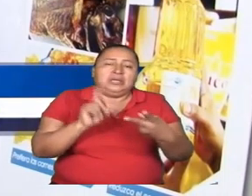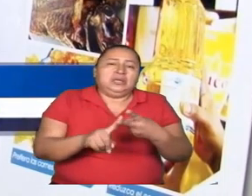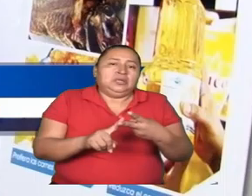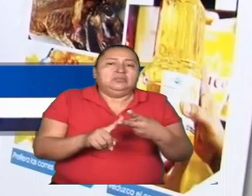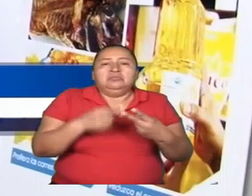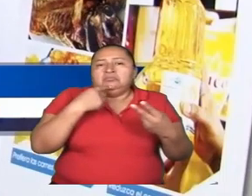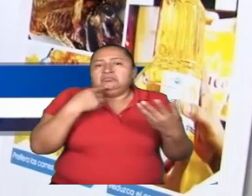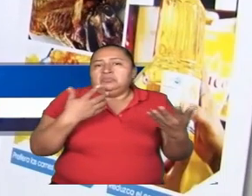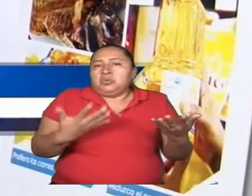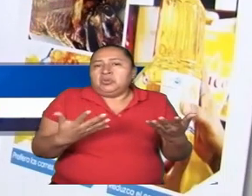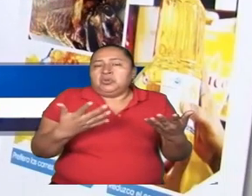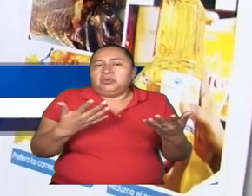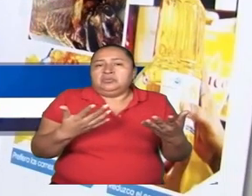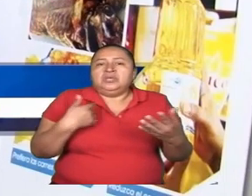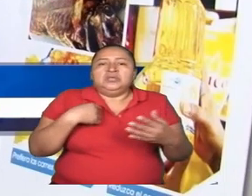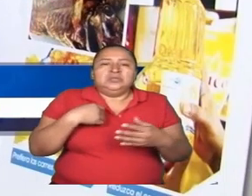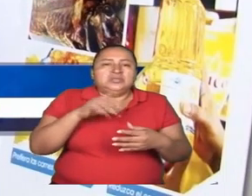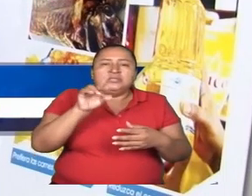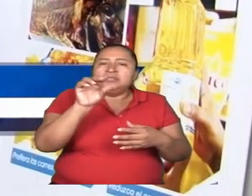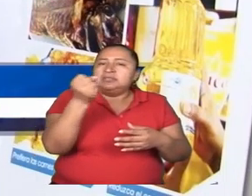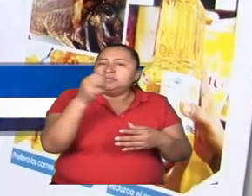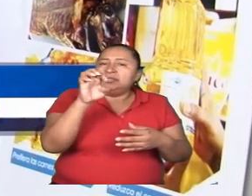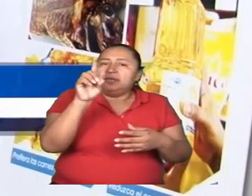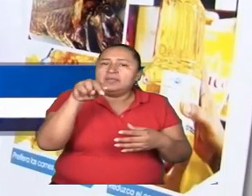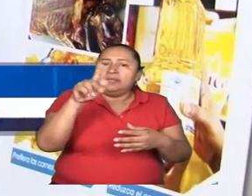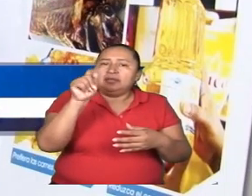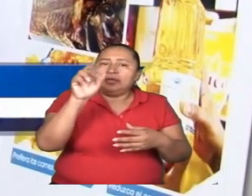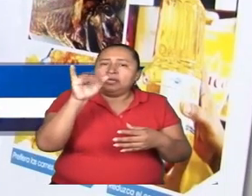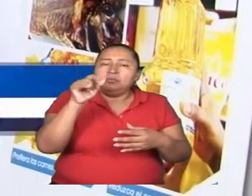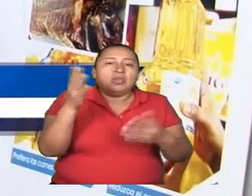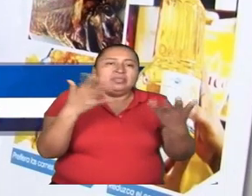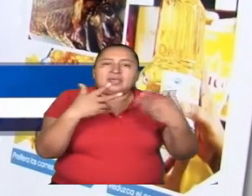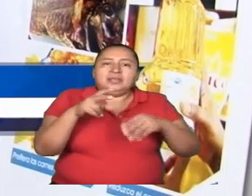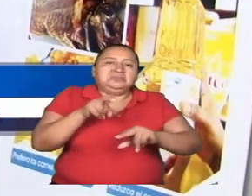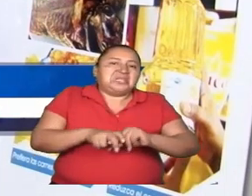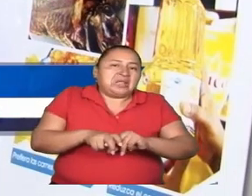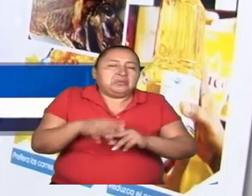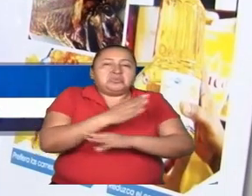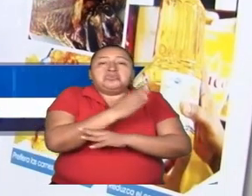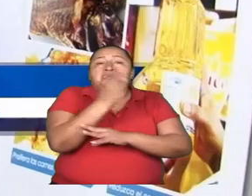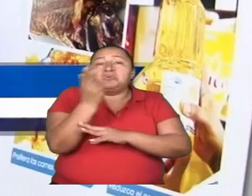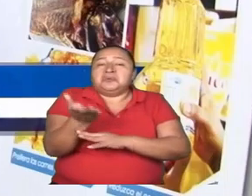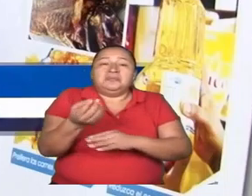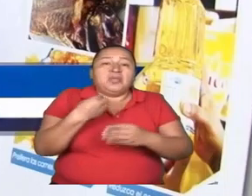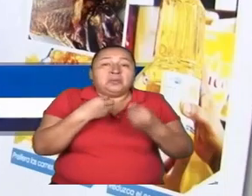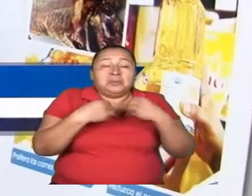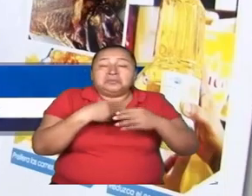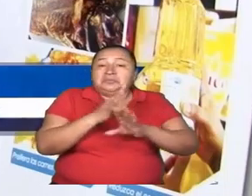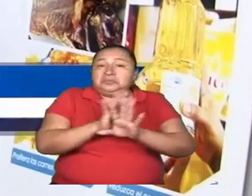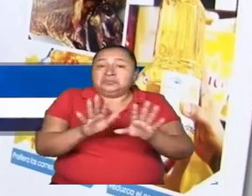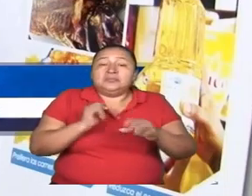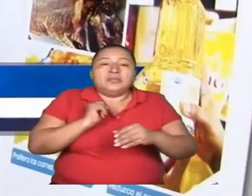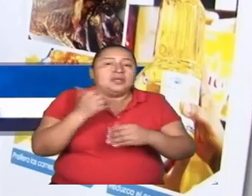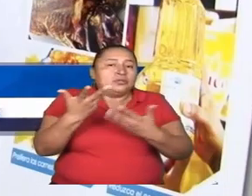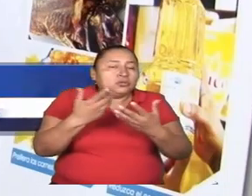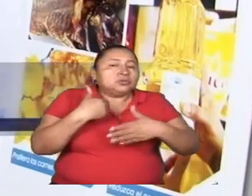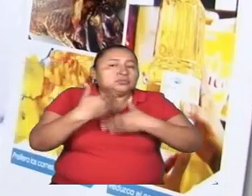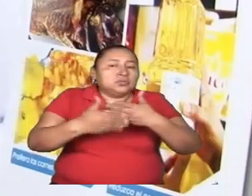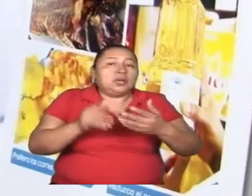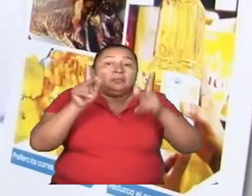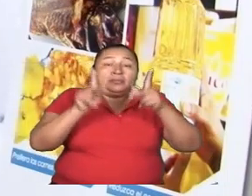por sedentarismo, porque no hace actividad física. Entonces, todos estos factores van haciendo que